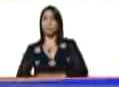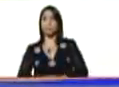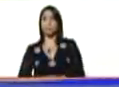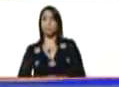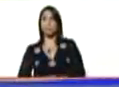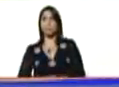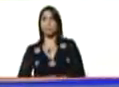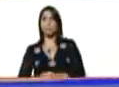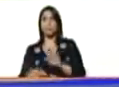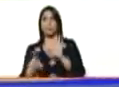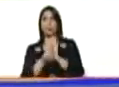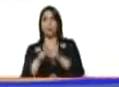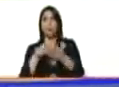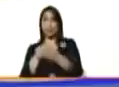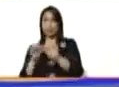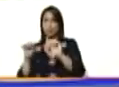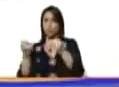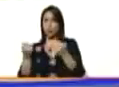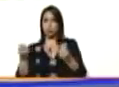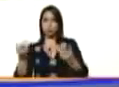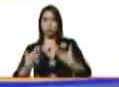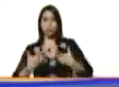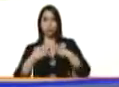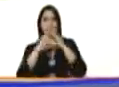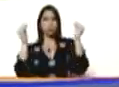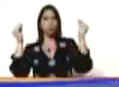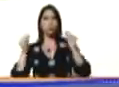La ley antibloqueo nos da